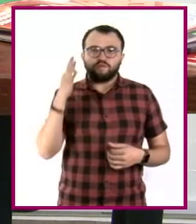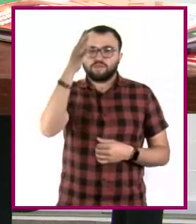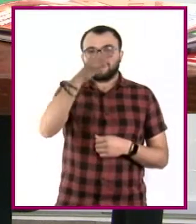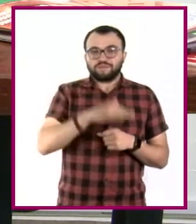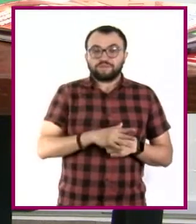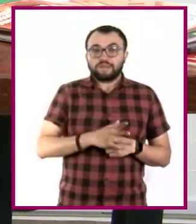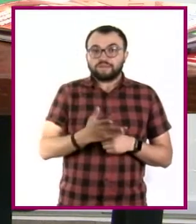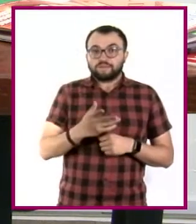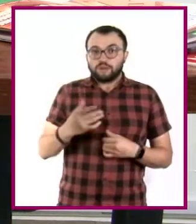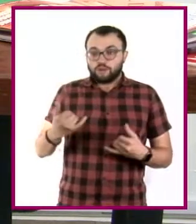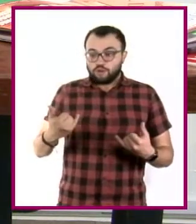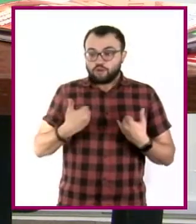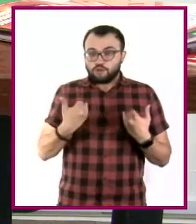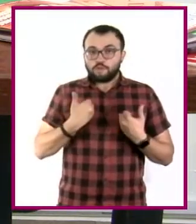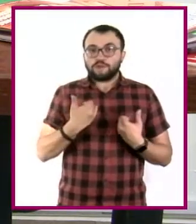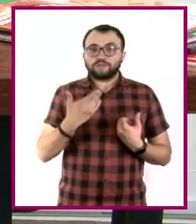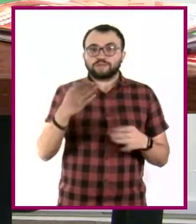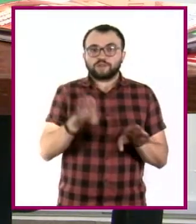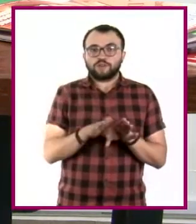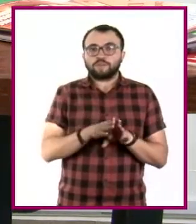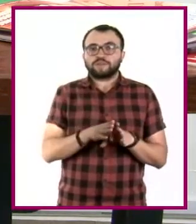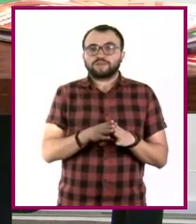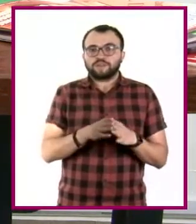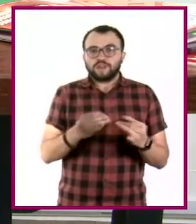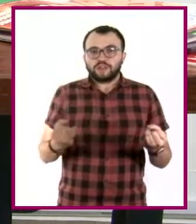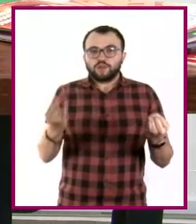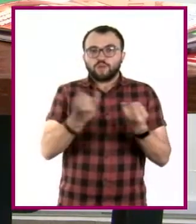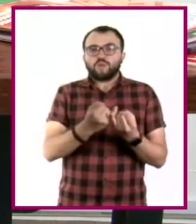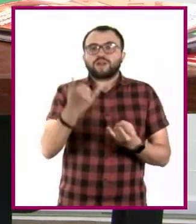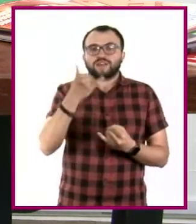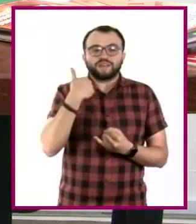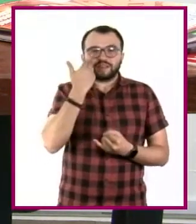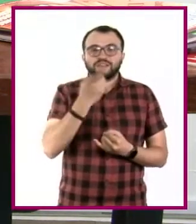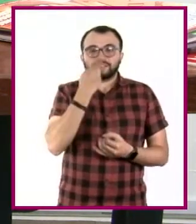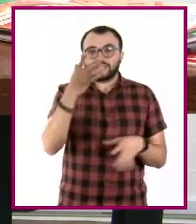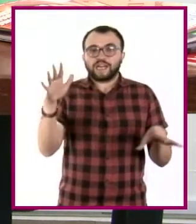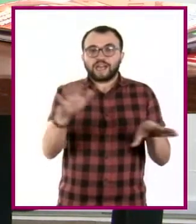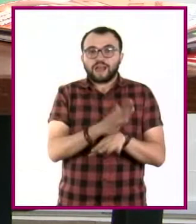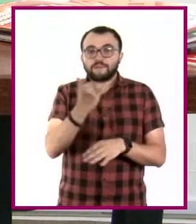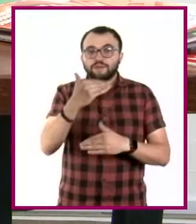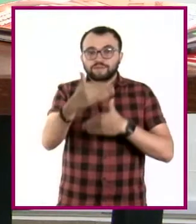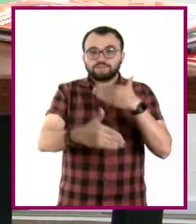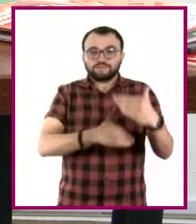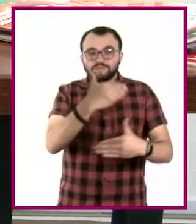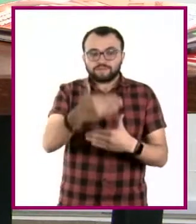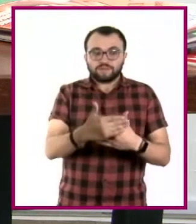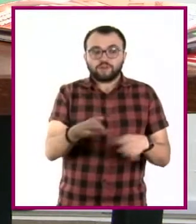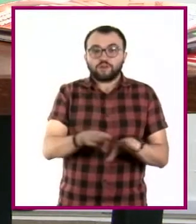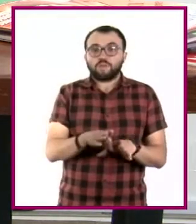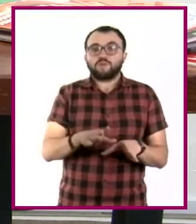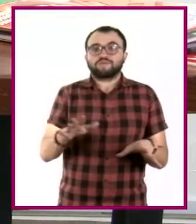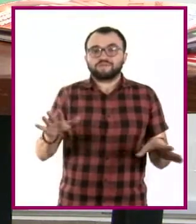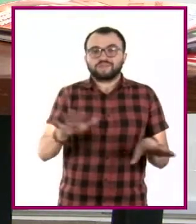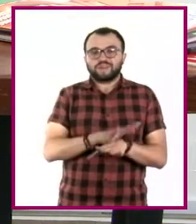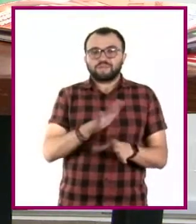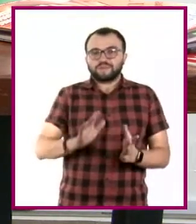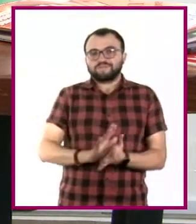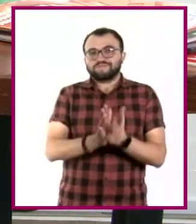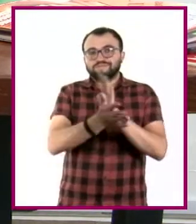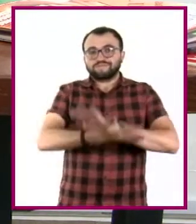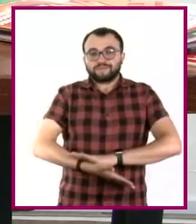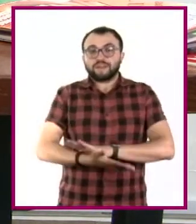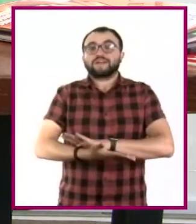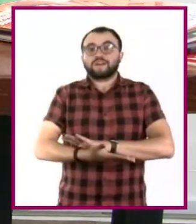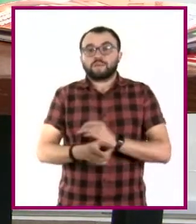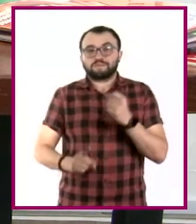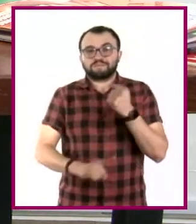sinónimo de cambio y progreso, enfrentar desafíos y crear espacios para el desarrollo. Convertir los problemas en oportunidades, en